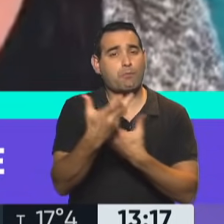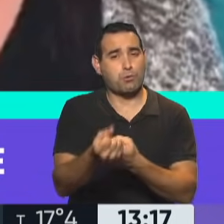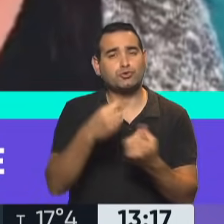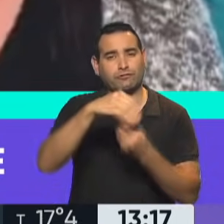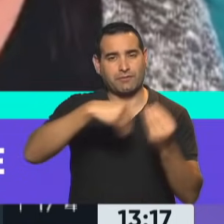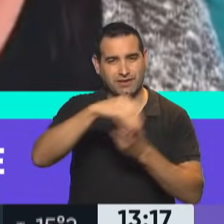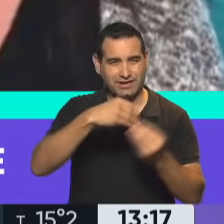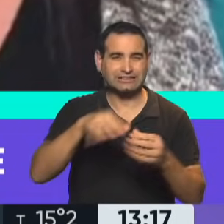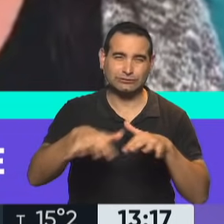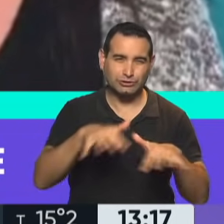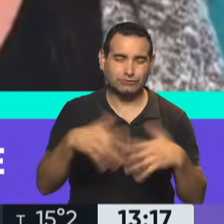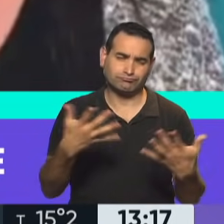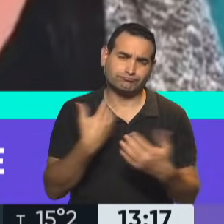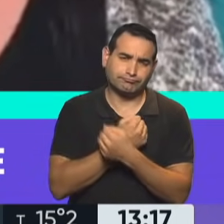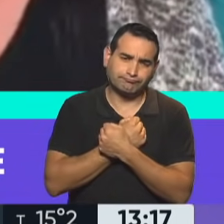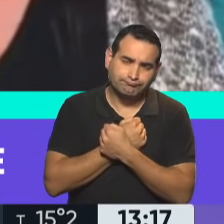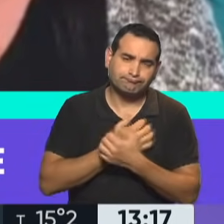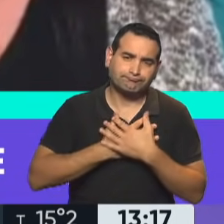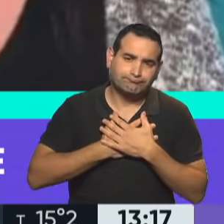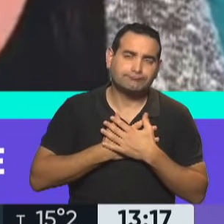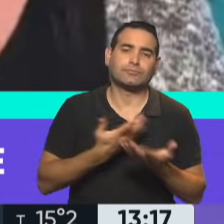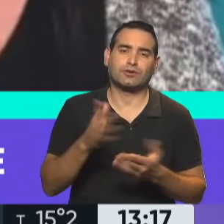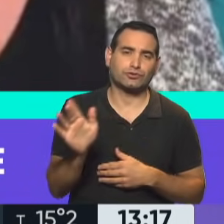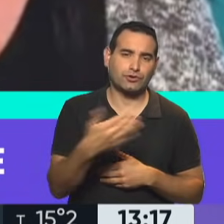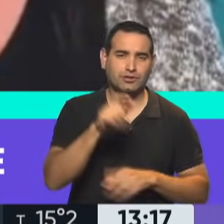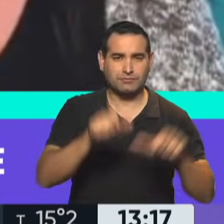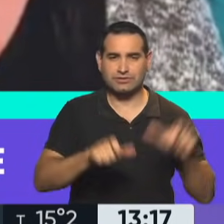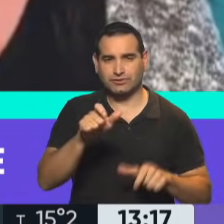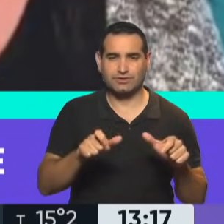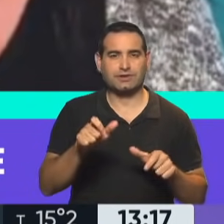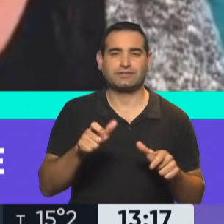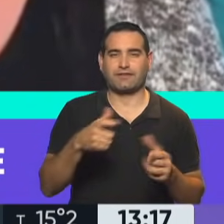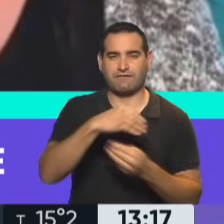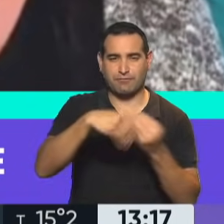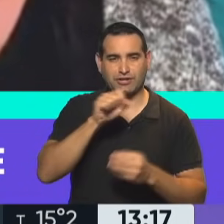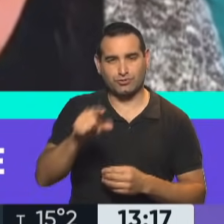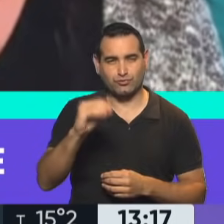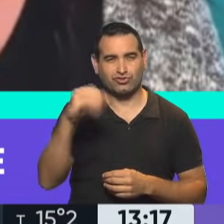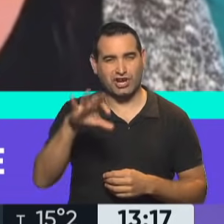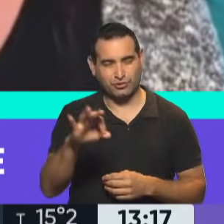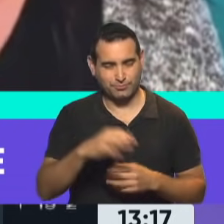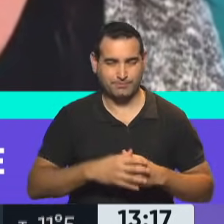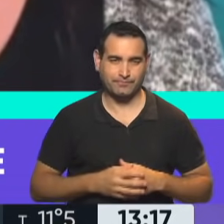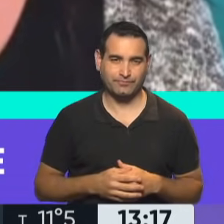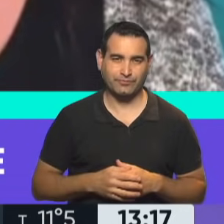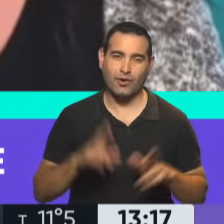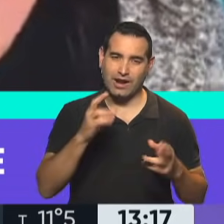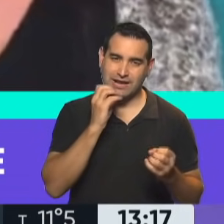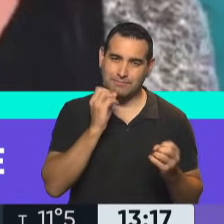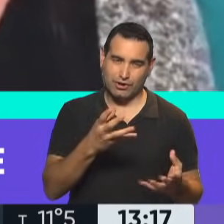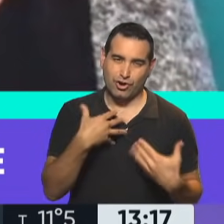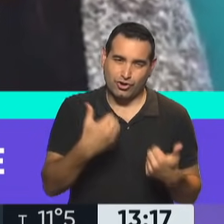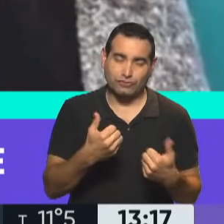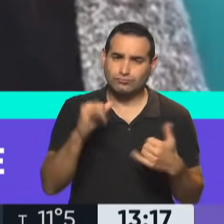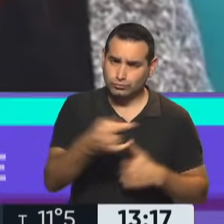en esta situación, el cariño para todos los Moreno Charpentier. Un abrazo para Chano, por supuesto, y esperamos que se recupere. Y seguiremos muy de